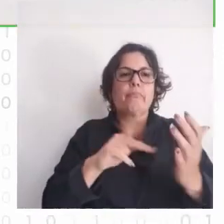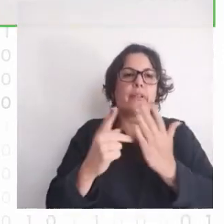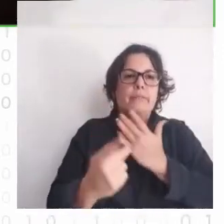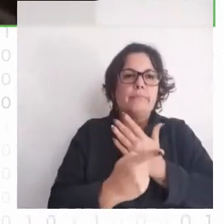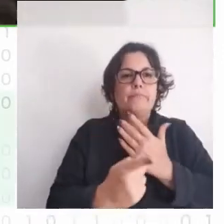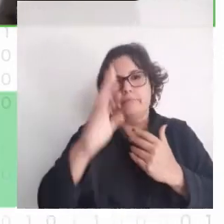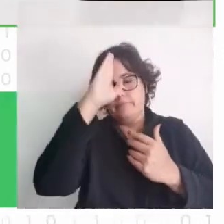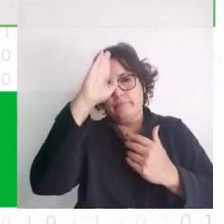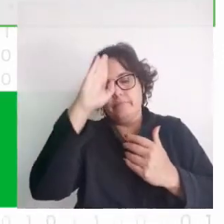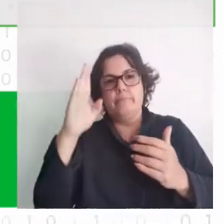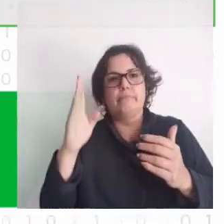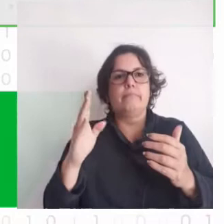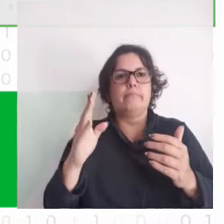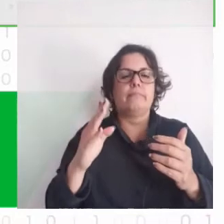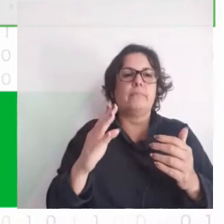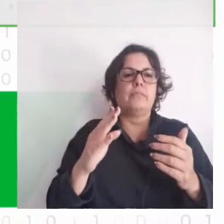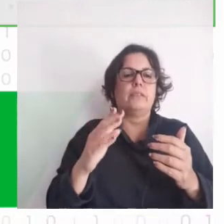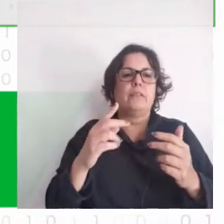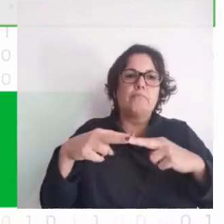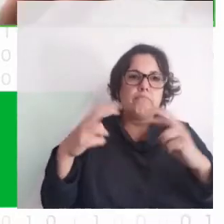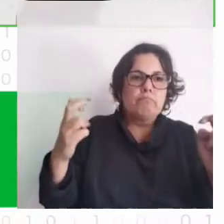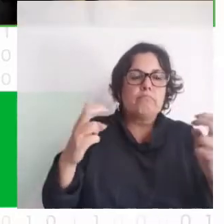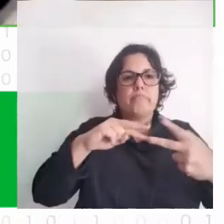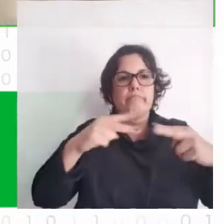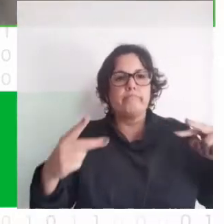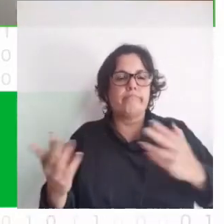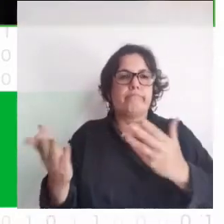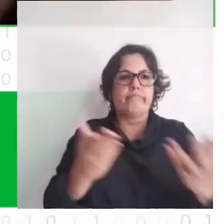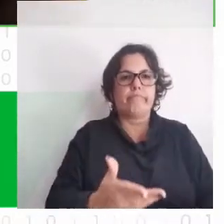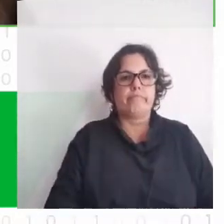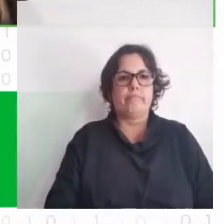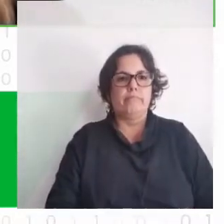Aprendizaje Profundo en Predicción Genómica. Adelante, María Inés.